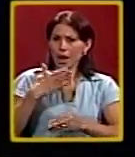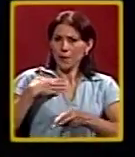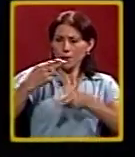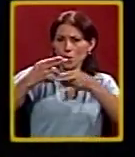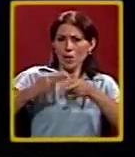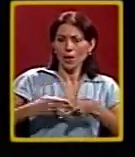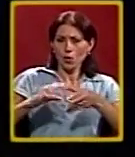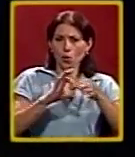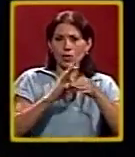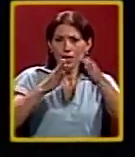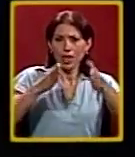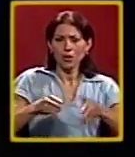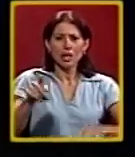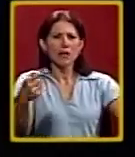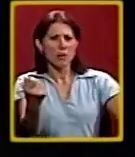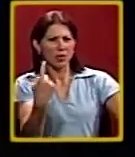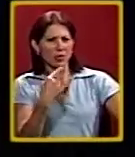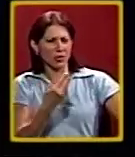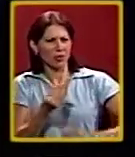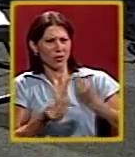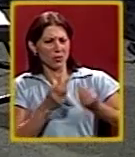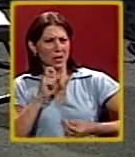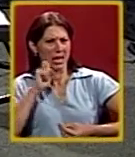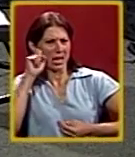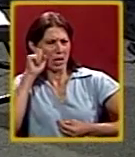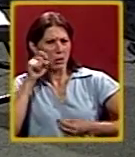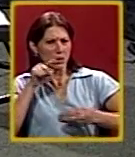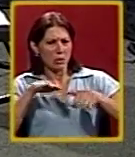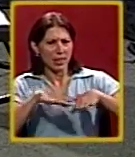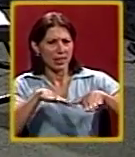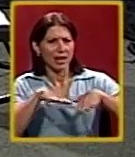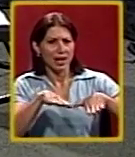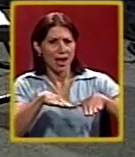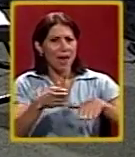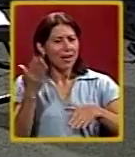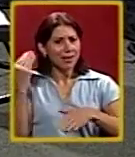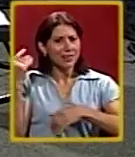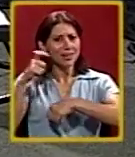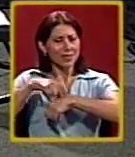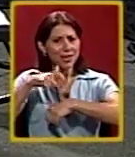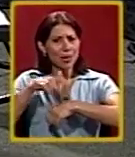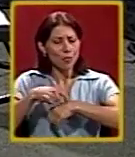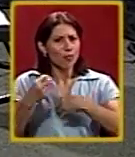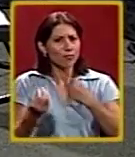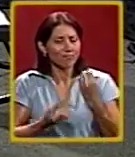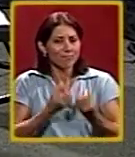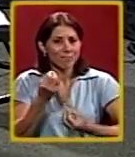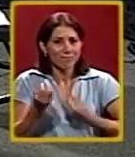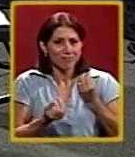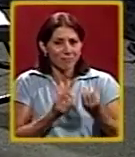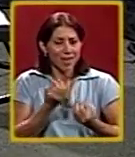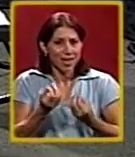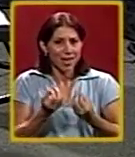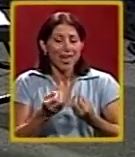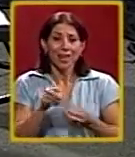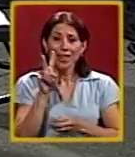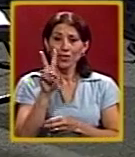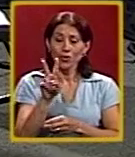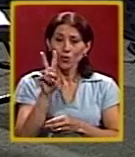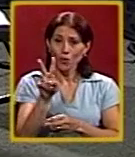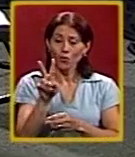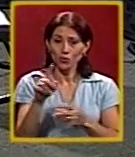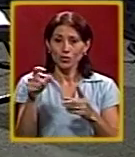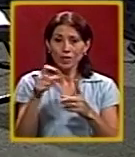género? Es un pedazo de tela. ¿Verdad? Así en ese tiempo eran esos dos términos, y